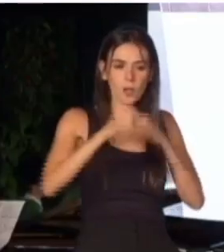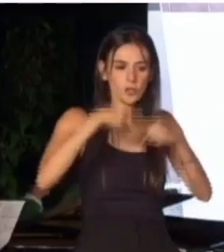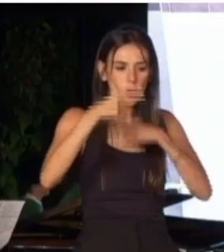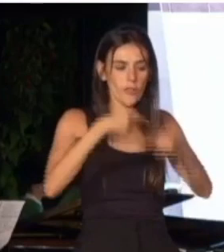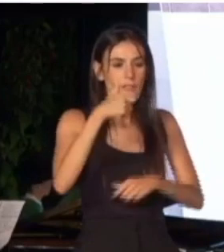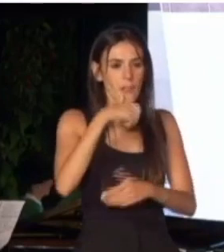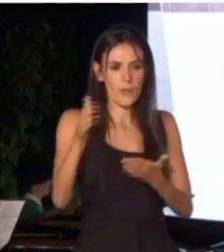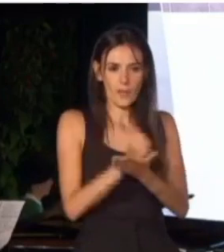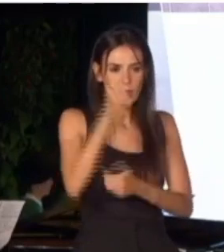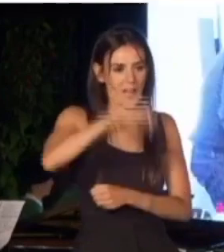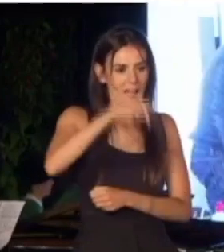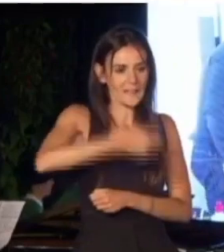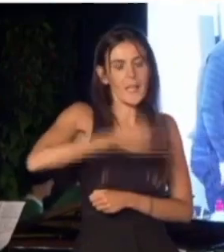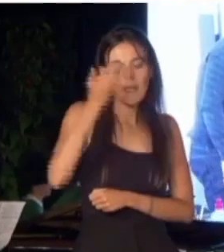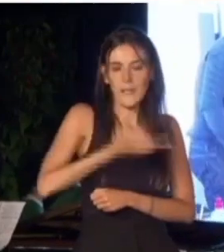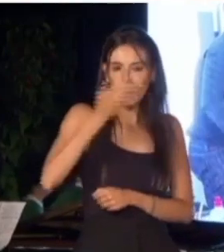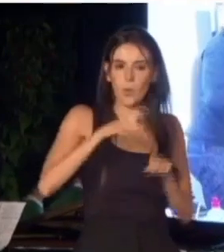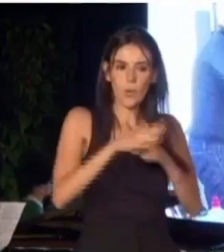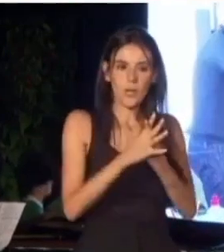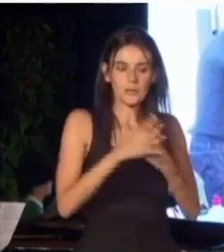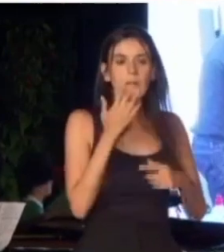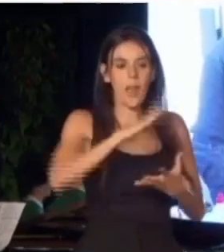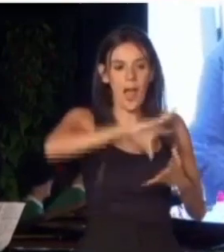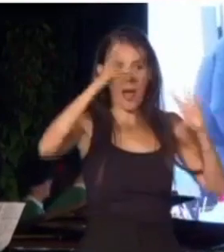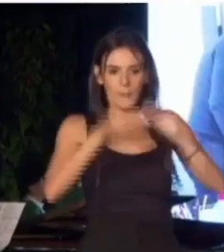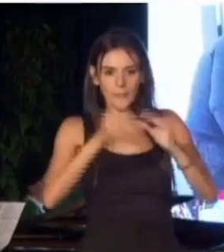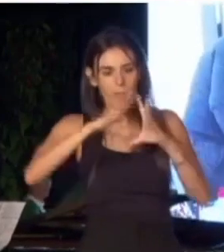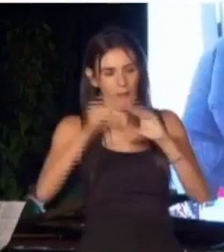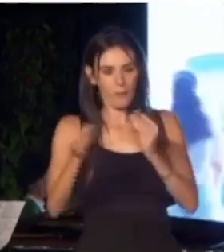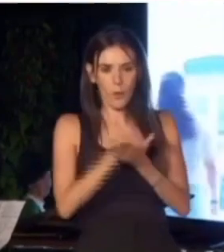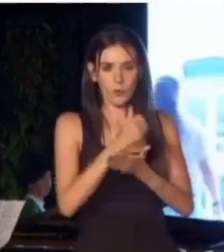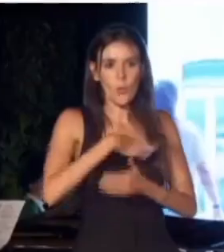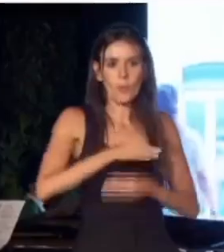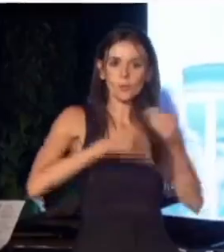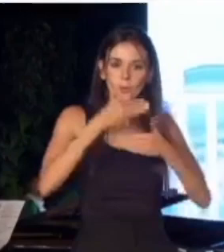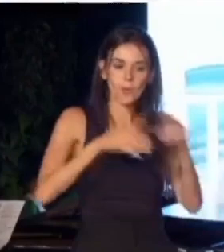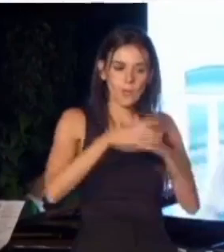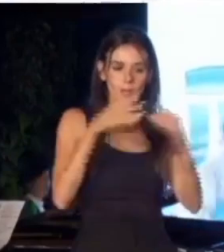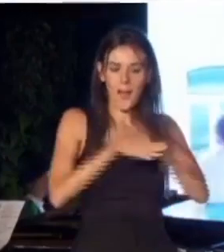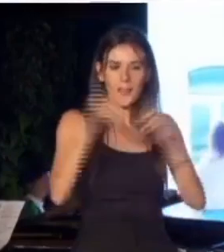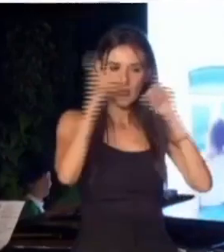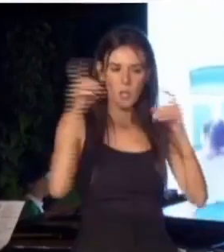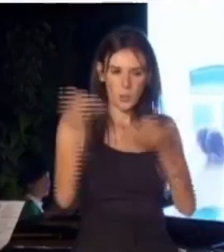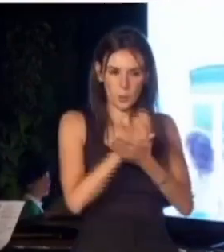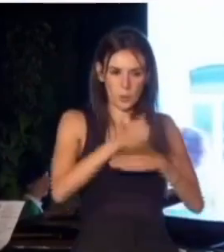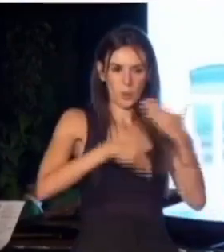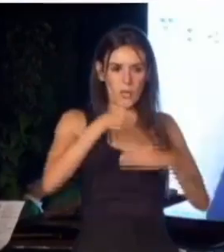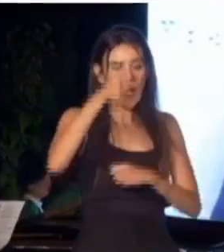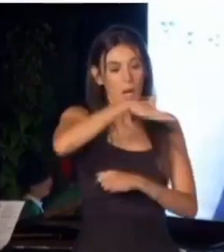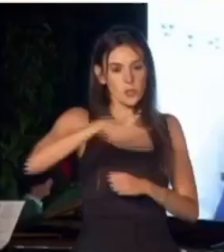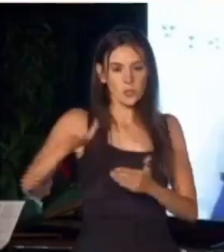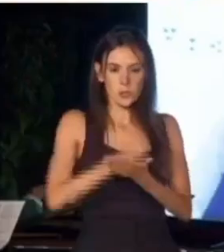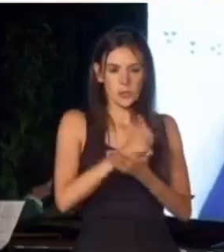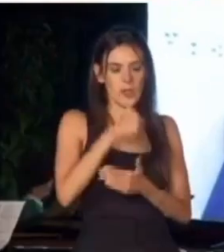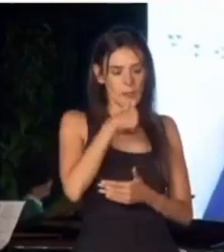la ciudad fueron, sin duda, un ejemplo de adaptación, posibilitando el acceso a la educación a los niños y